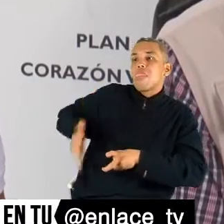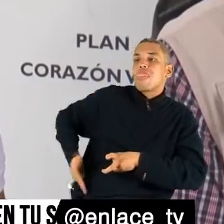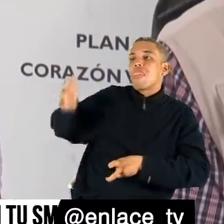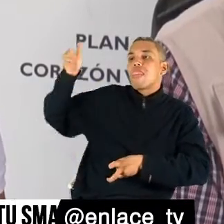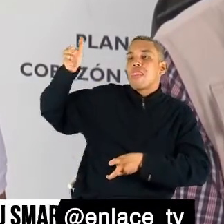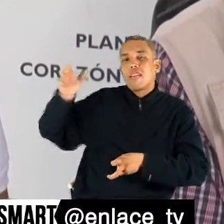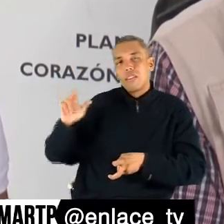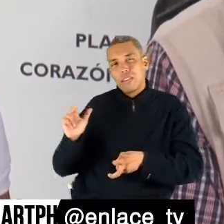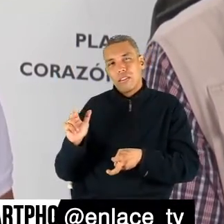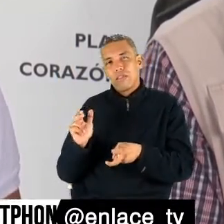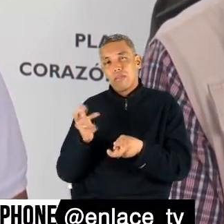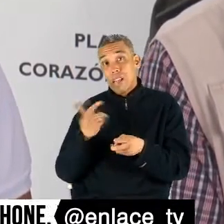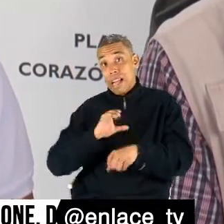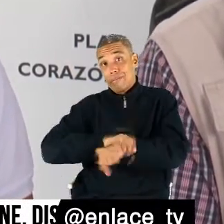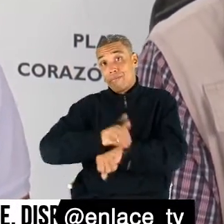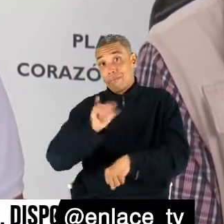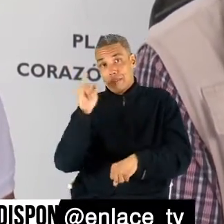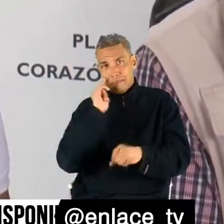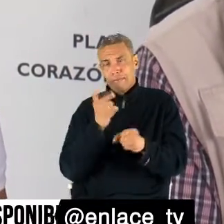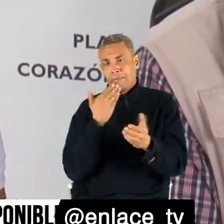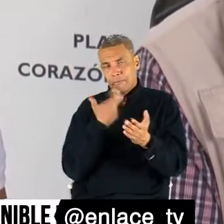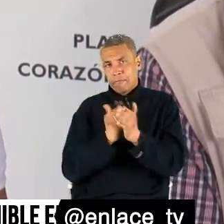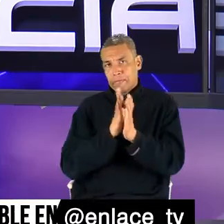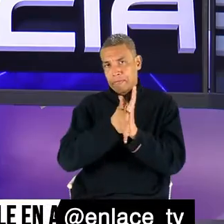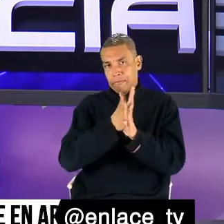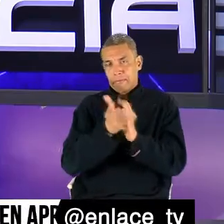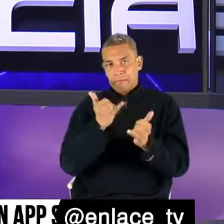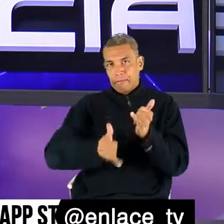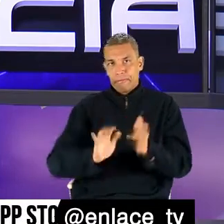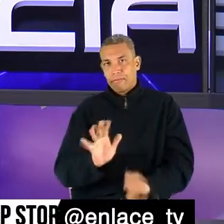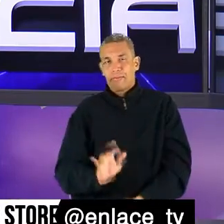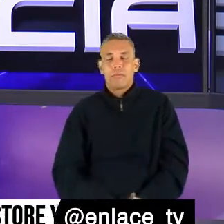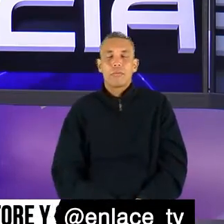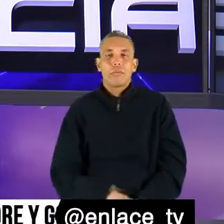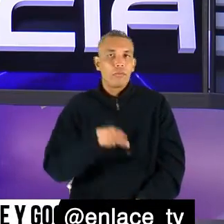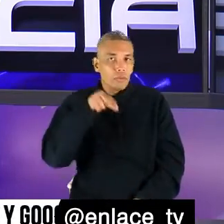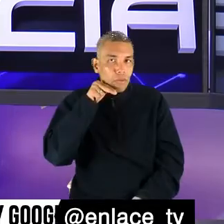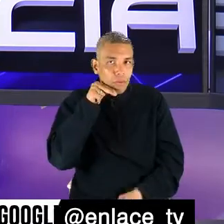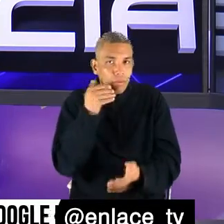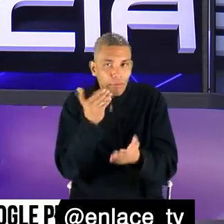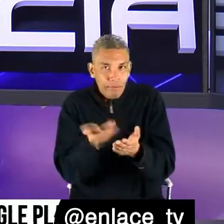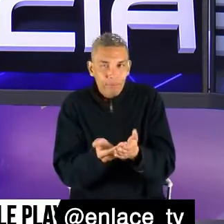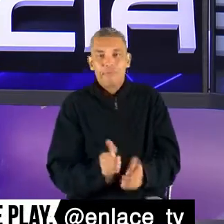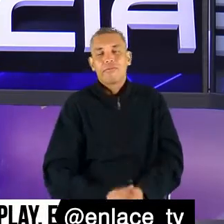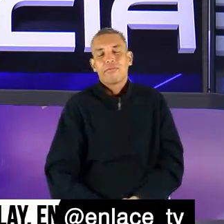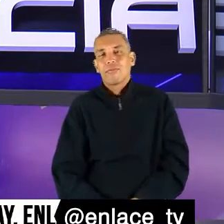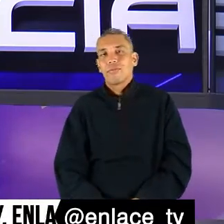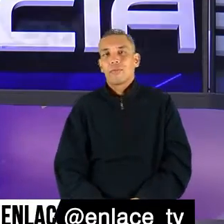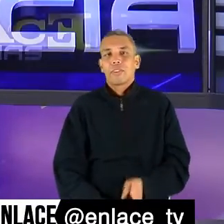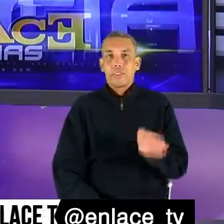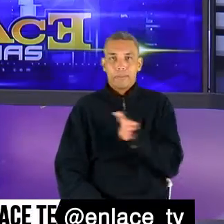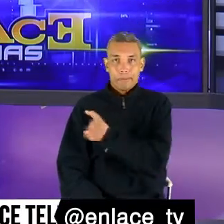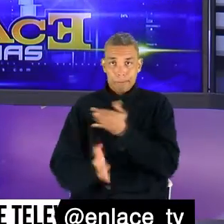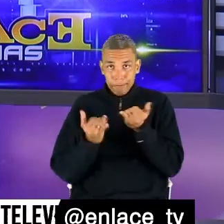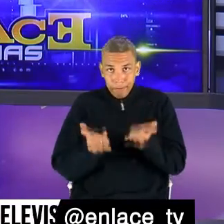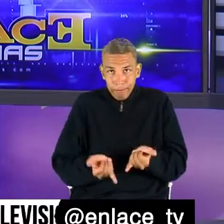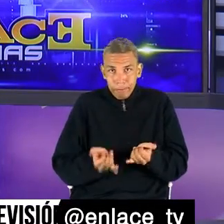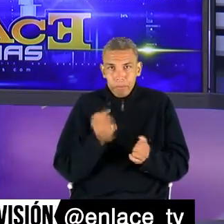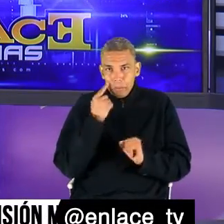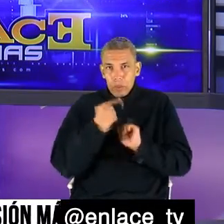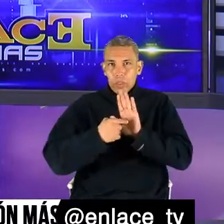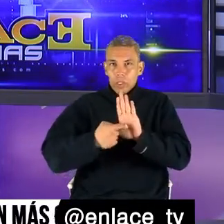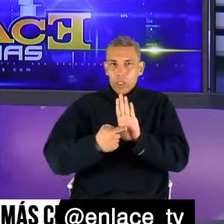ustedes en el estudio con más información. Muy buenas tardes. Gracias, Neila. Buenas tardes para usted. Y a continuación, Enlace Noticias presenta el resumen de